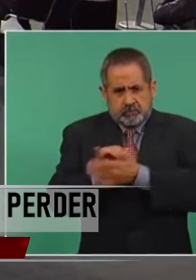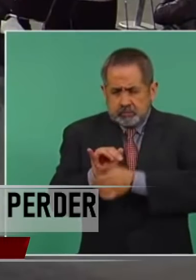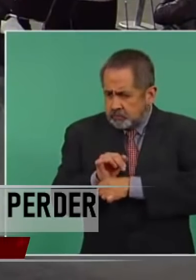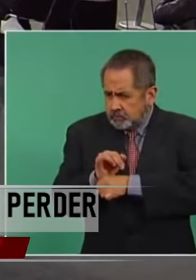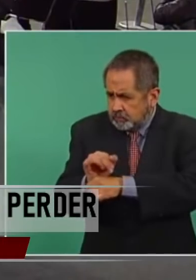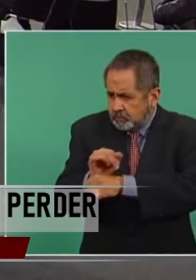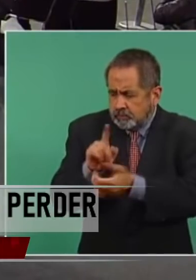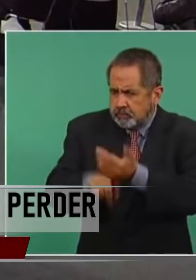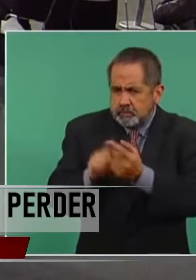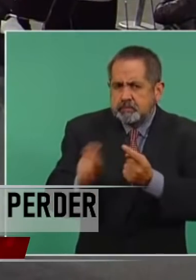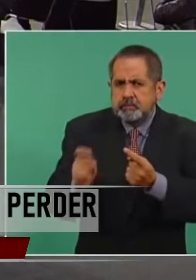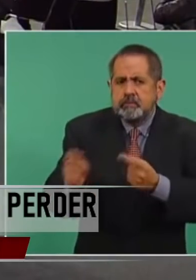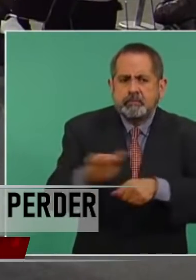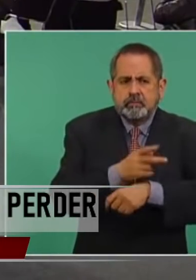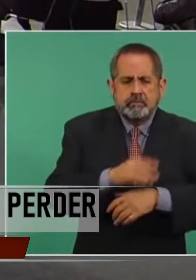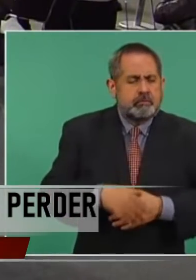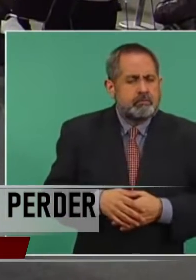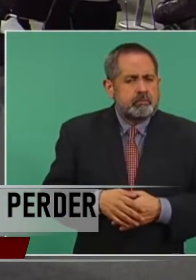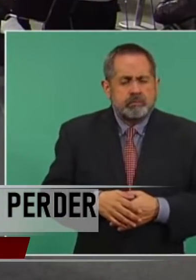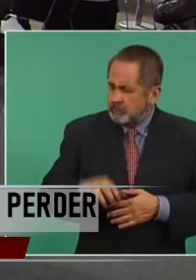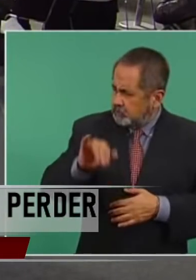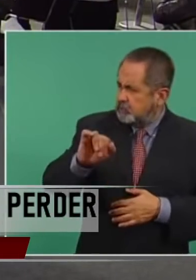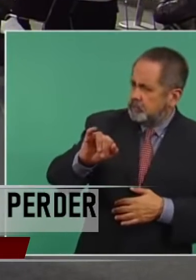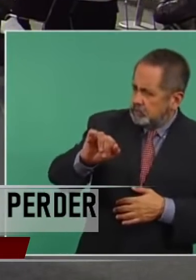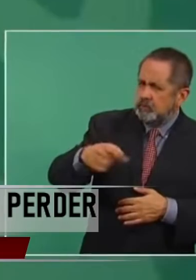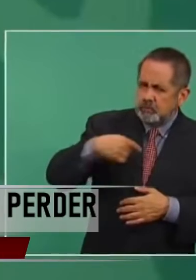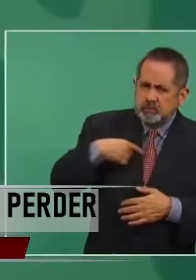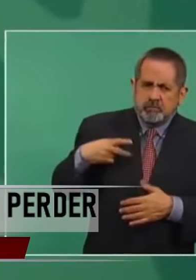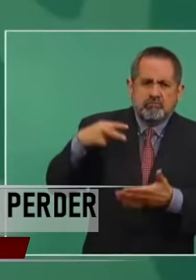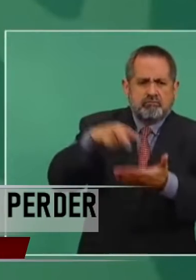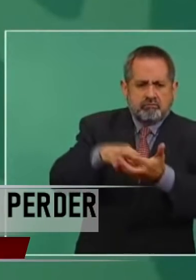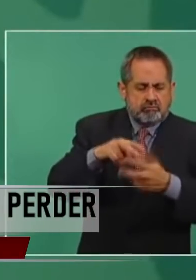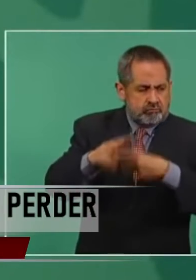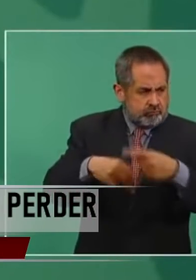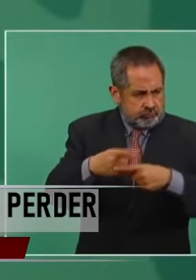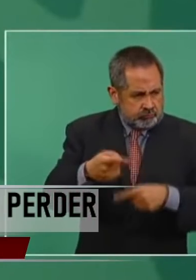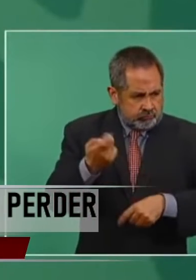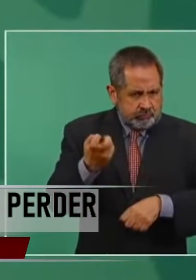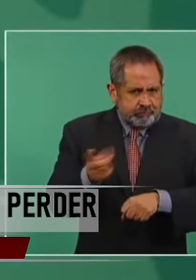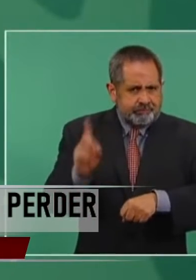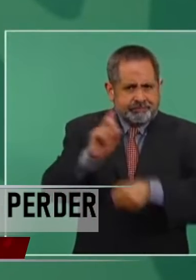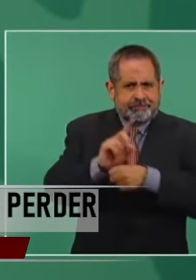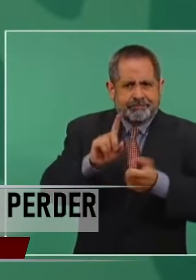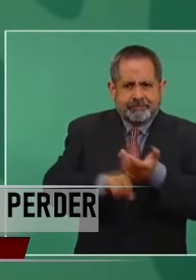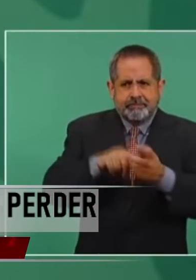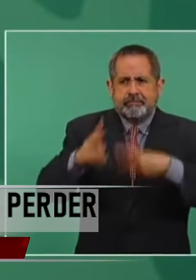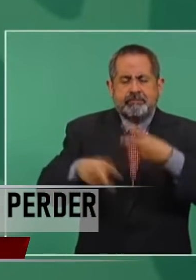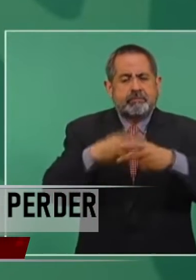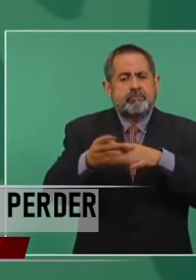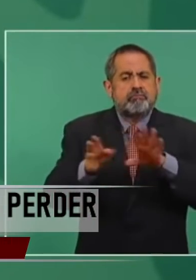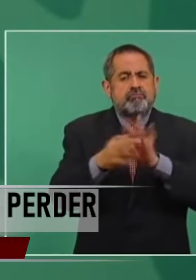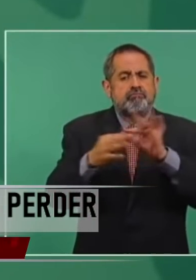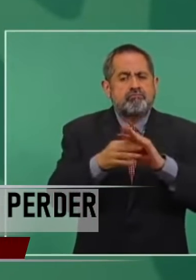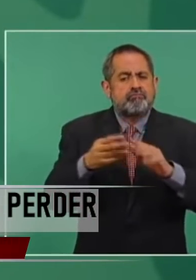sí, yo he estado ahí bueno estuve el día de la tragedia